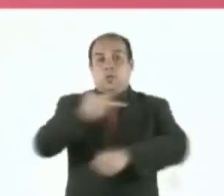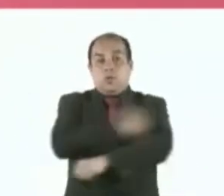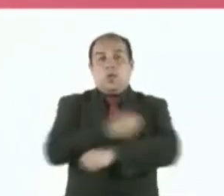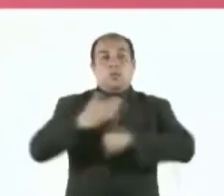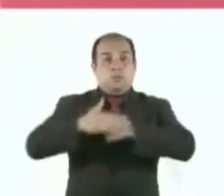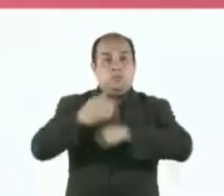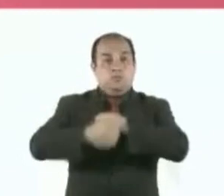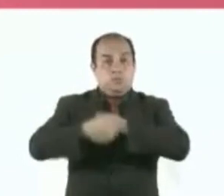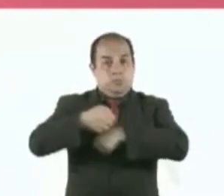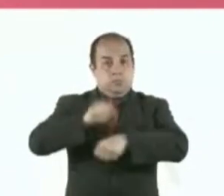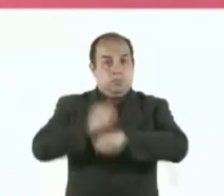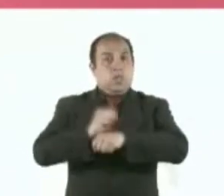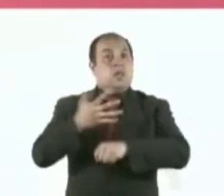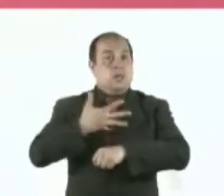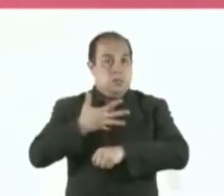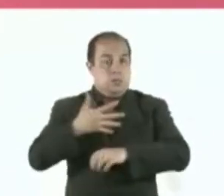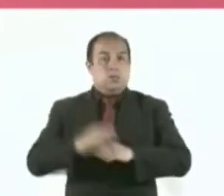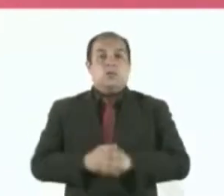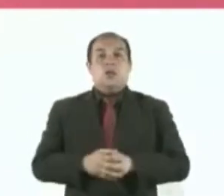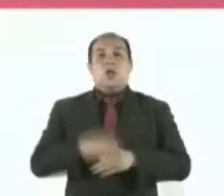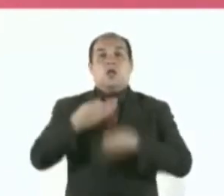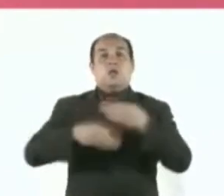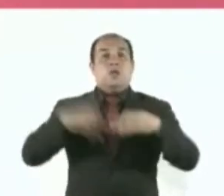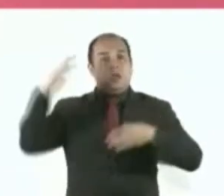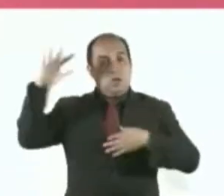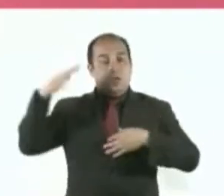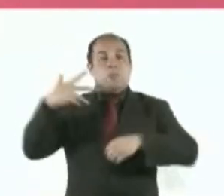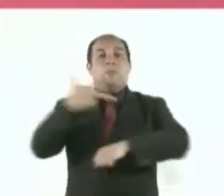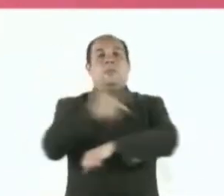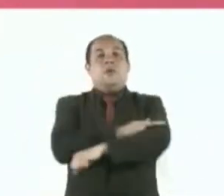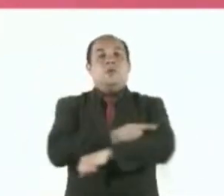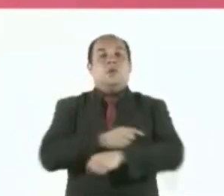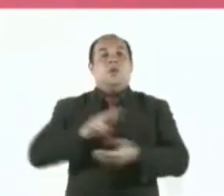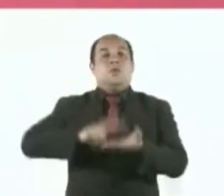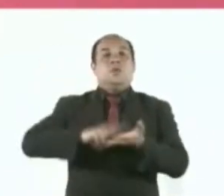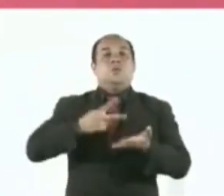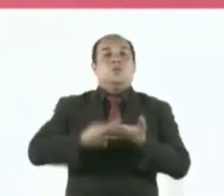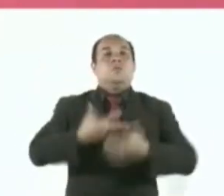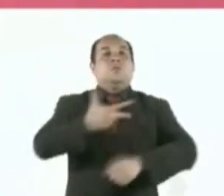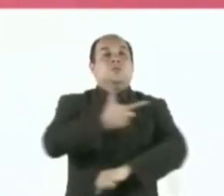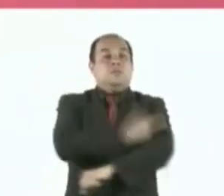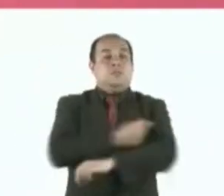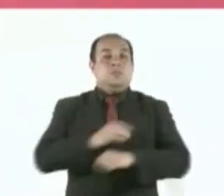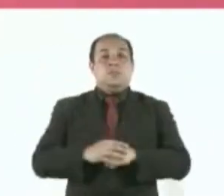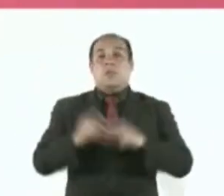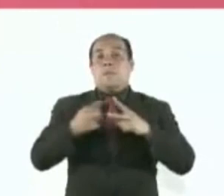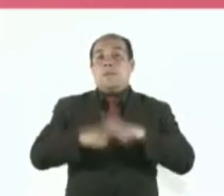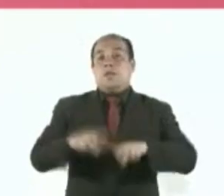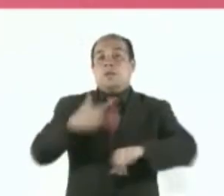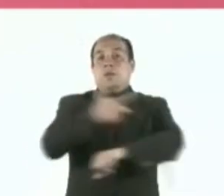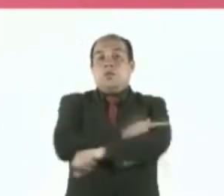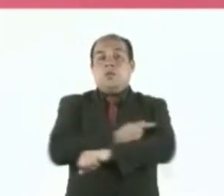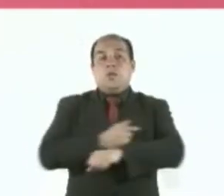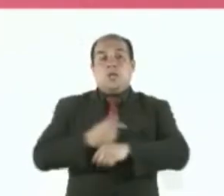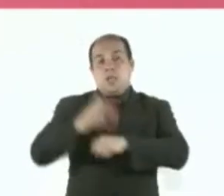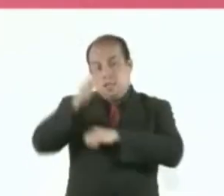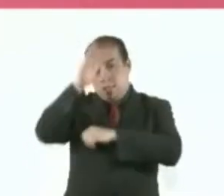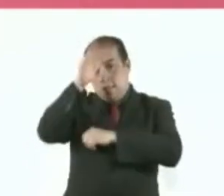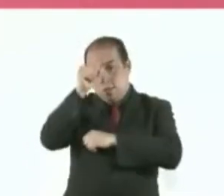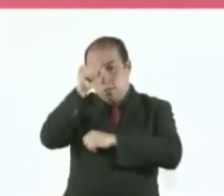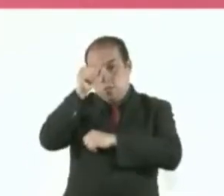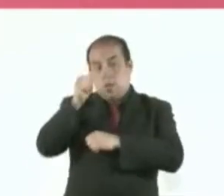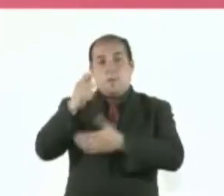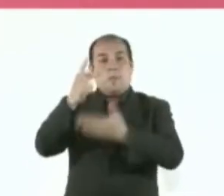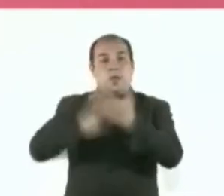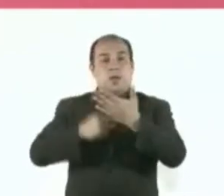próxima semana ya vamos a tener a todos los adultos vacunados con su esquema completo. Inicia la vacuna de acuerdo con el Programa Nacional